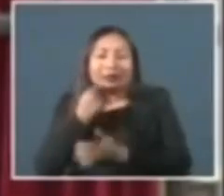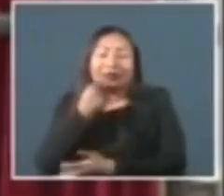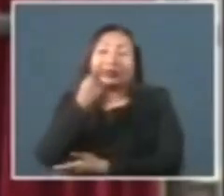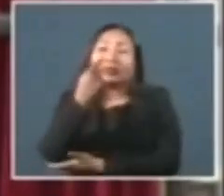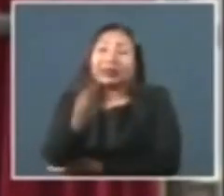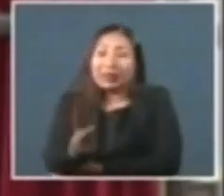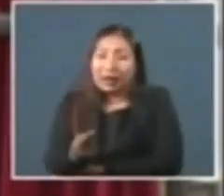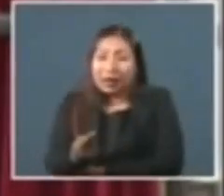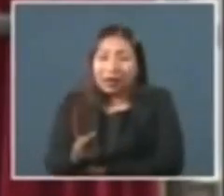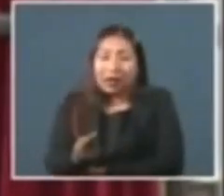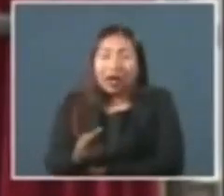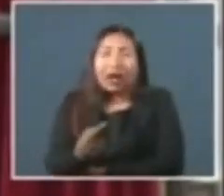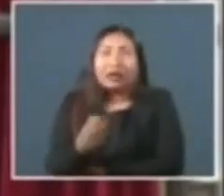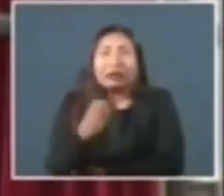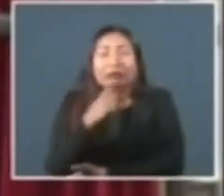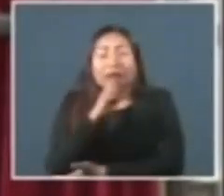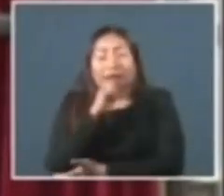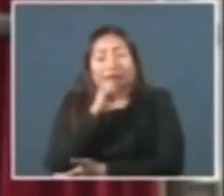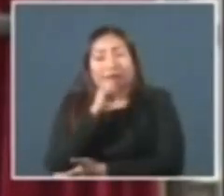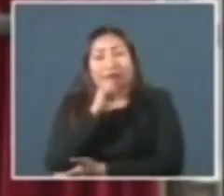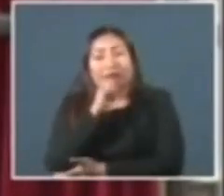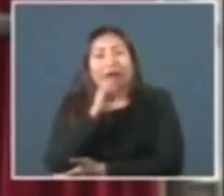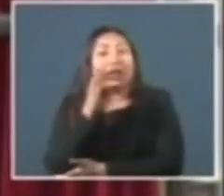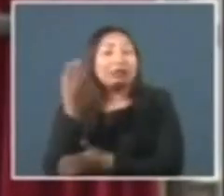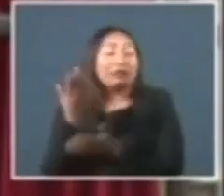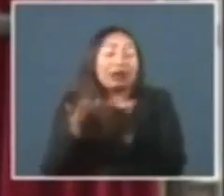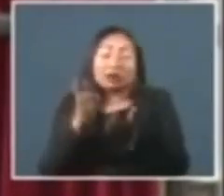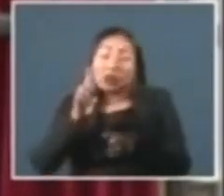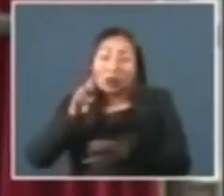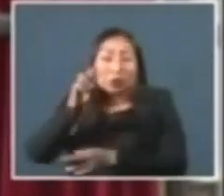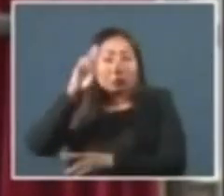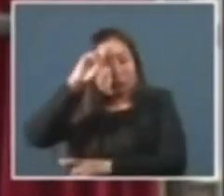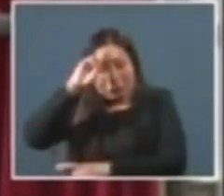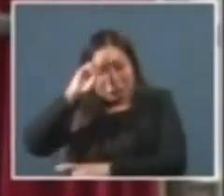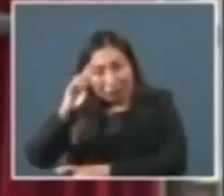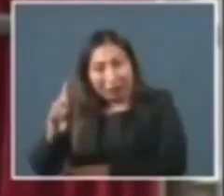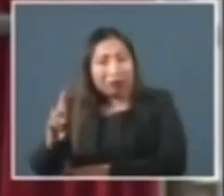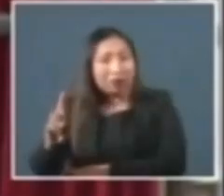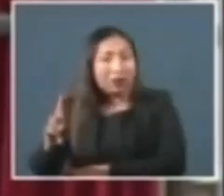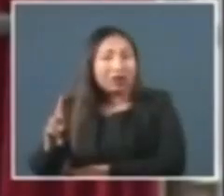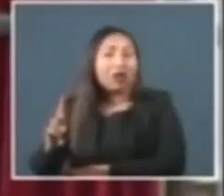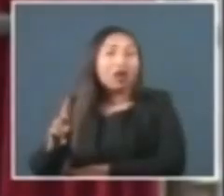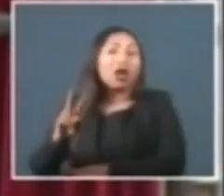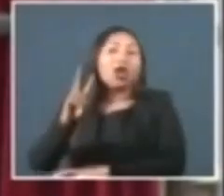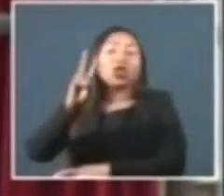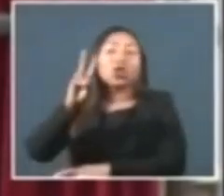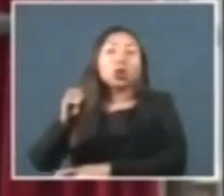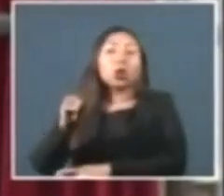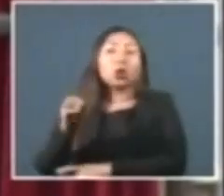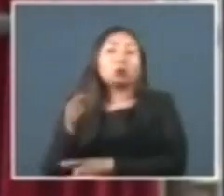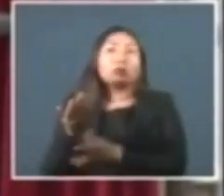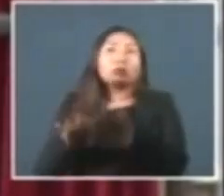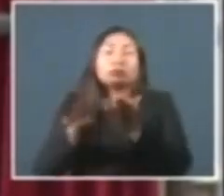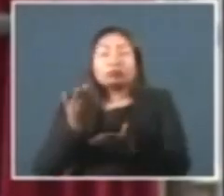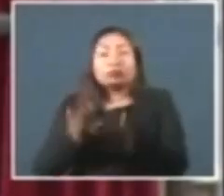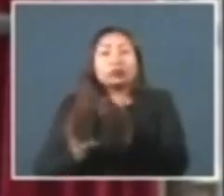solvencia moral. Yo no estoy pidiendo nada que no esté fuera de la ley.